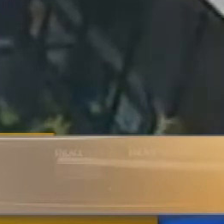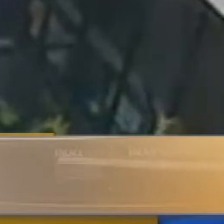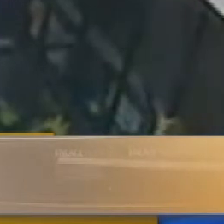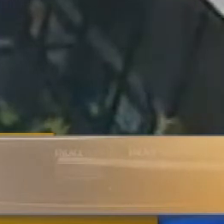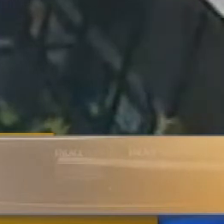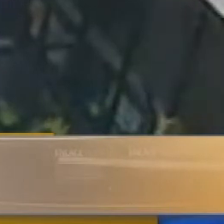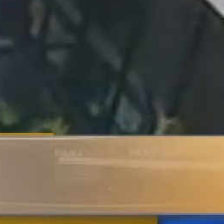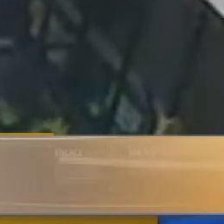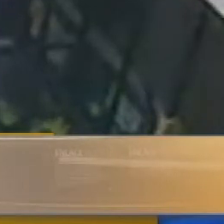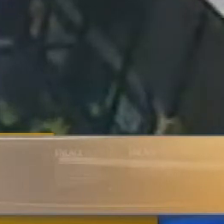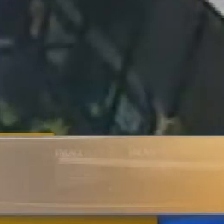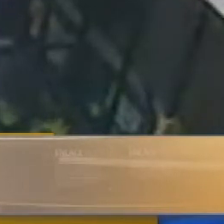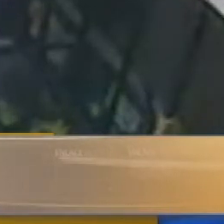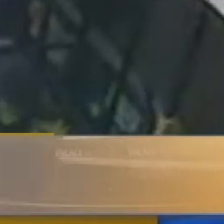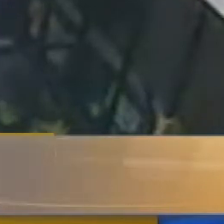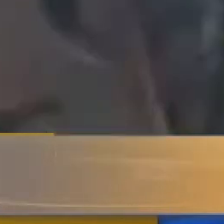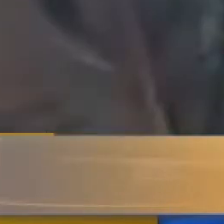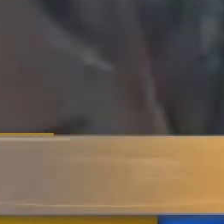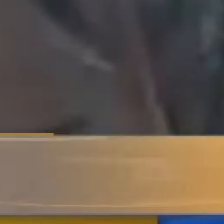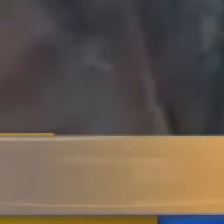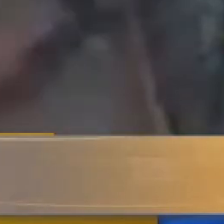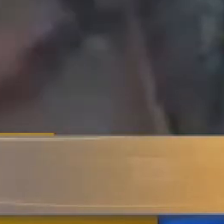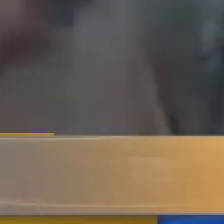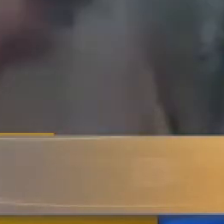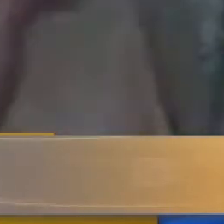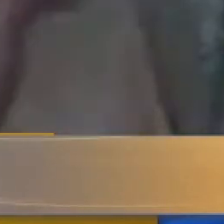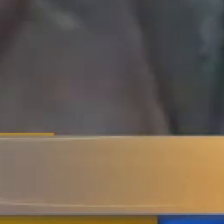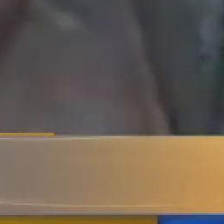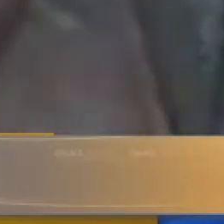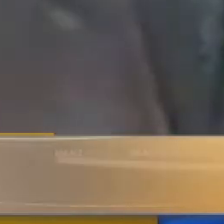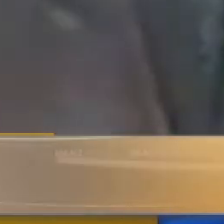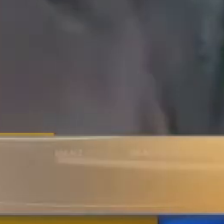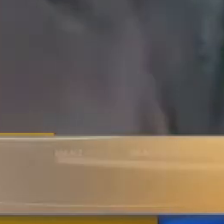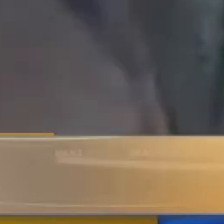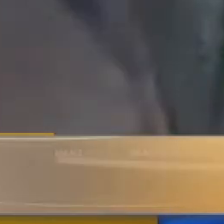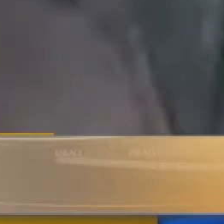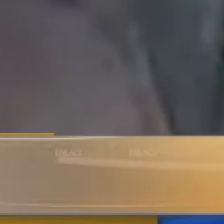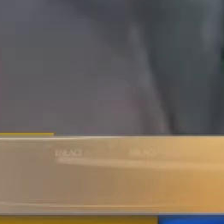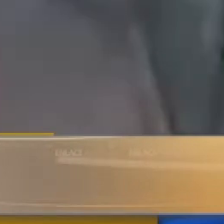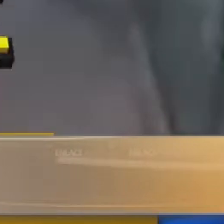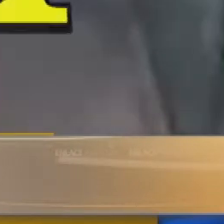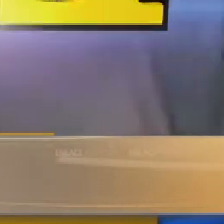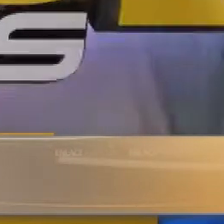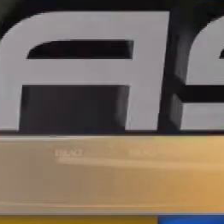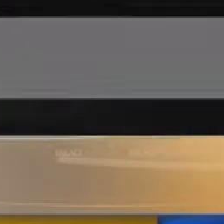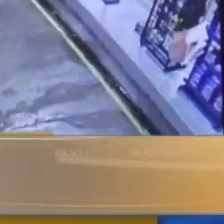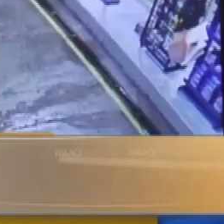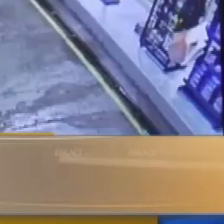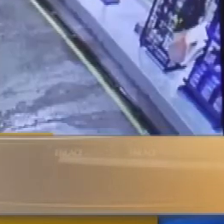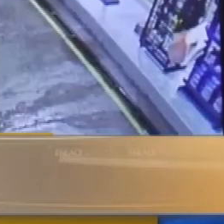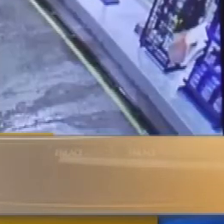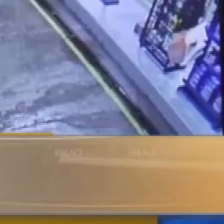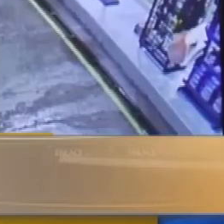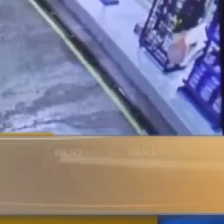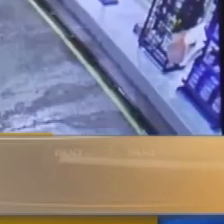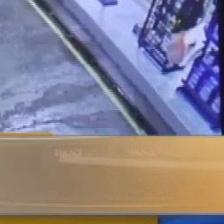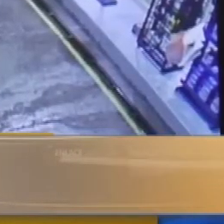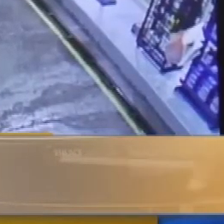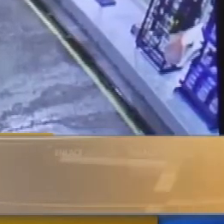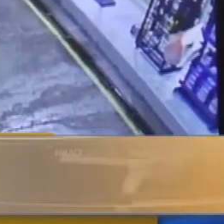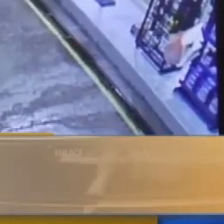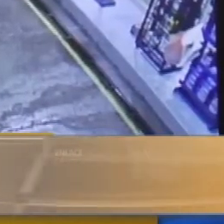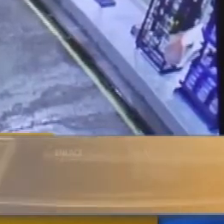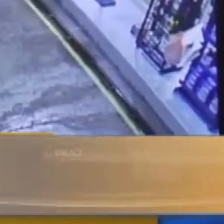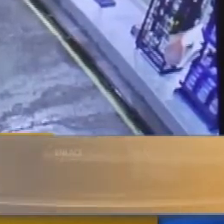asaltan a una compraventa en el sector comercial de la ciudad. Los sujetos se habrían llevado más de 20 millones de pesos en joyas. También en la estación de servicio